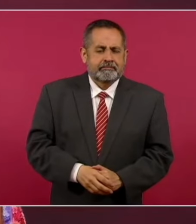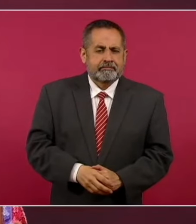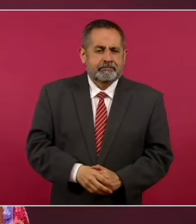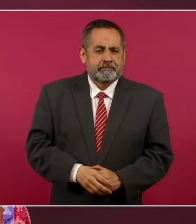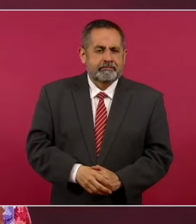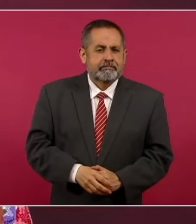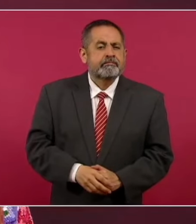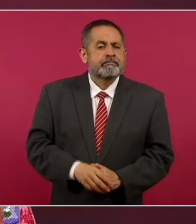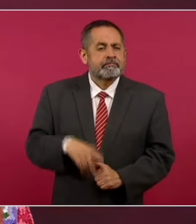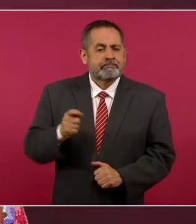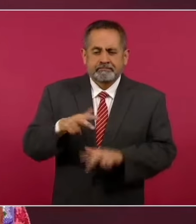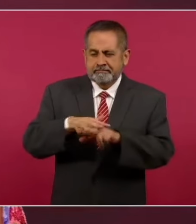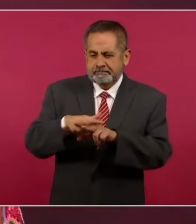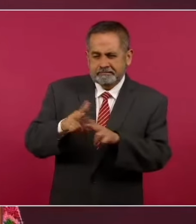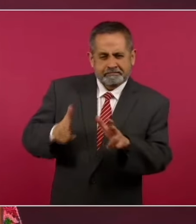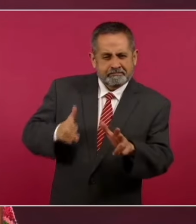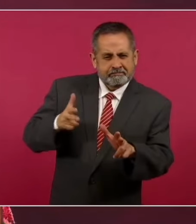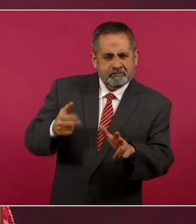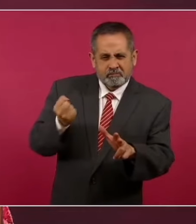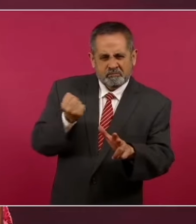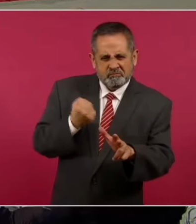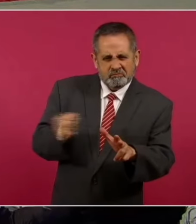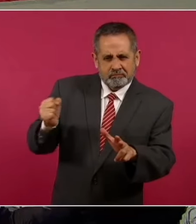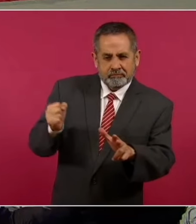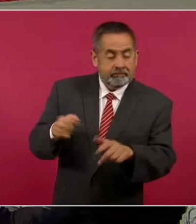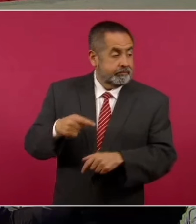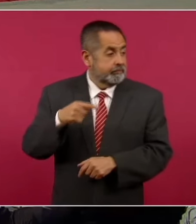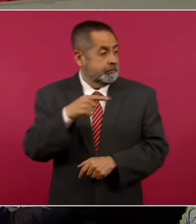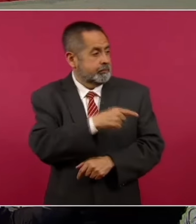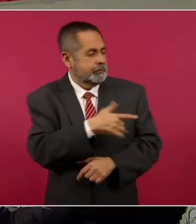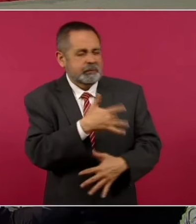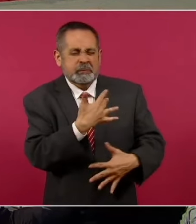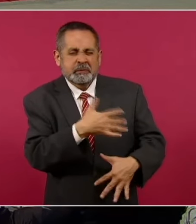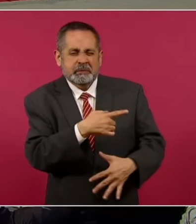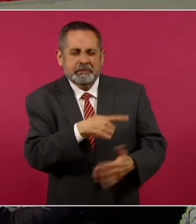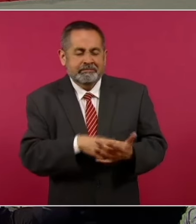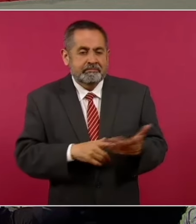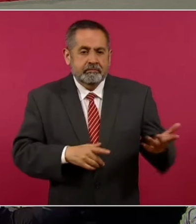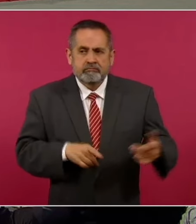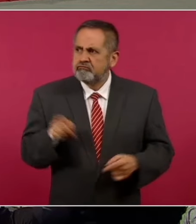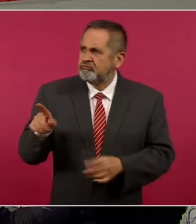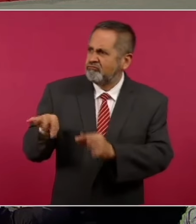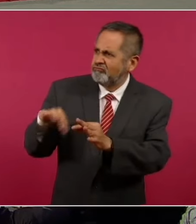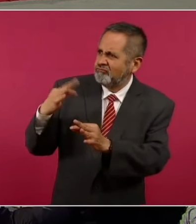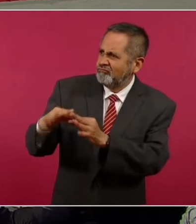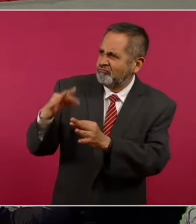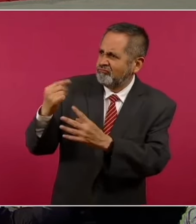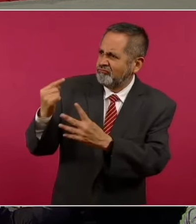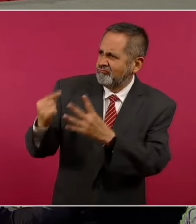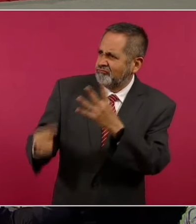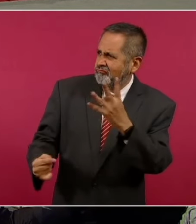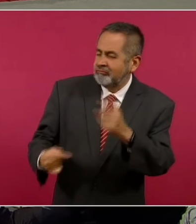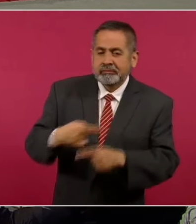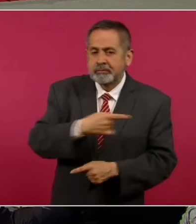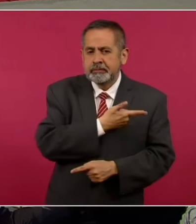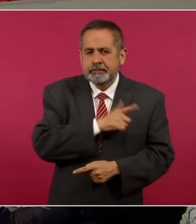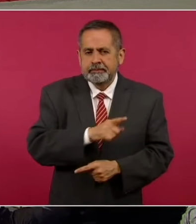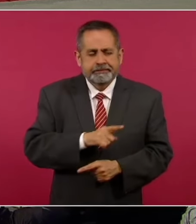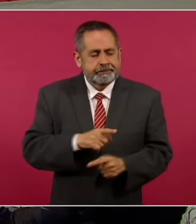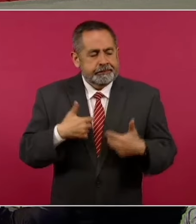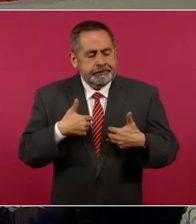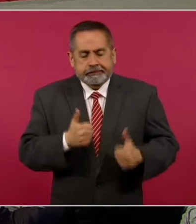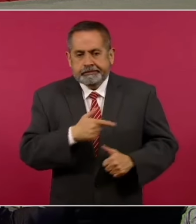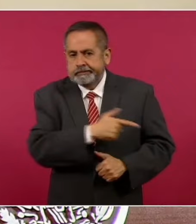maya. Ay, ay, ay, cómo les duele. No perdona los aciertos de este gobierno. Y me cuesta entender a los que no